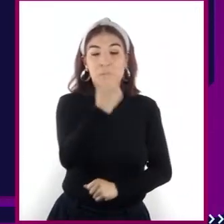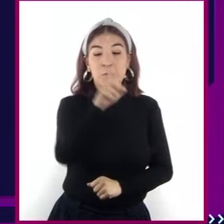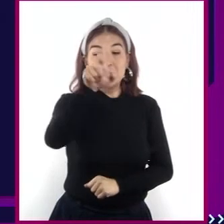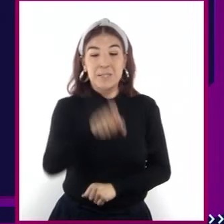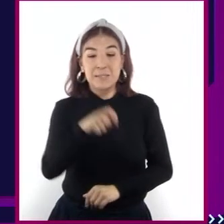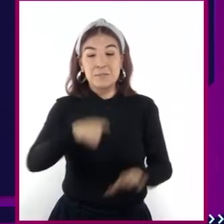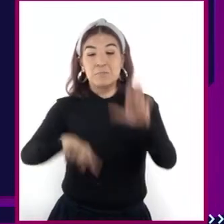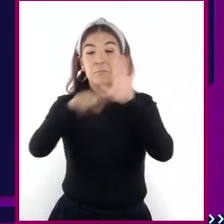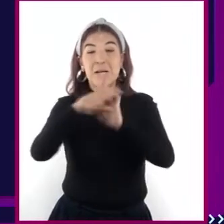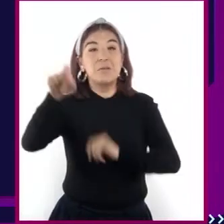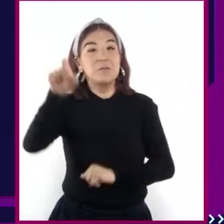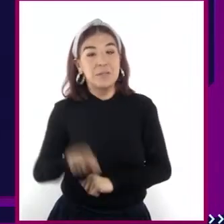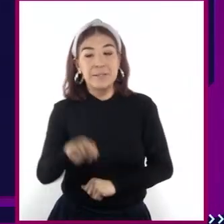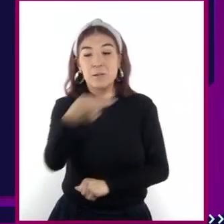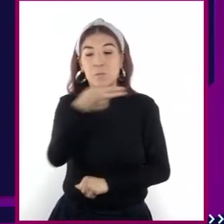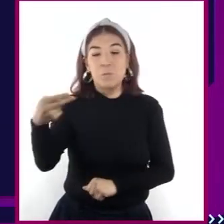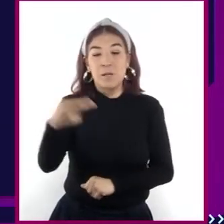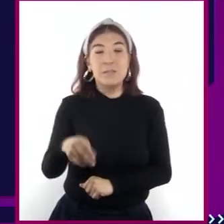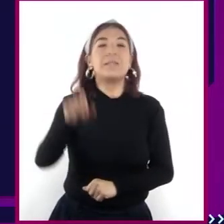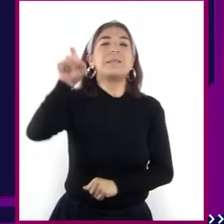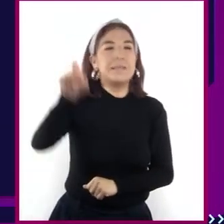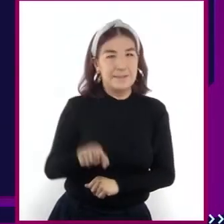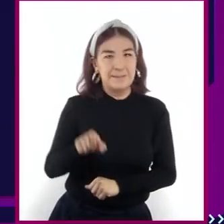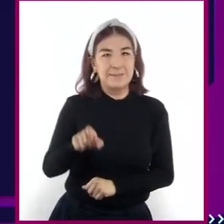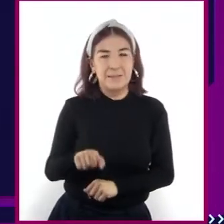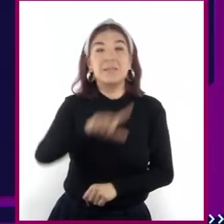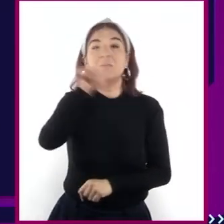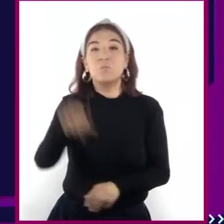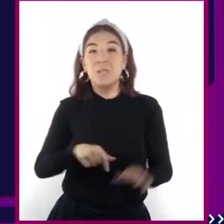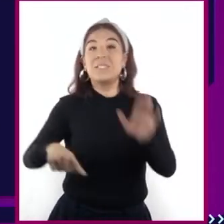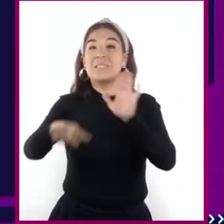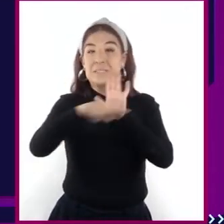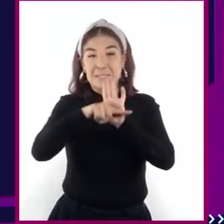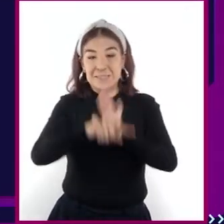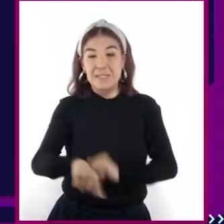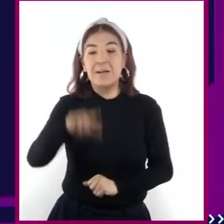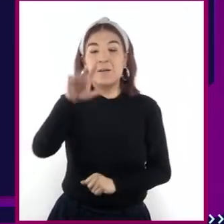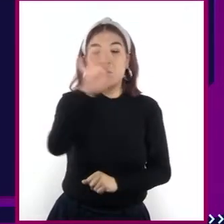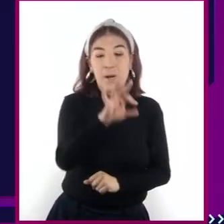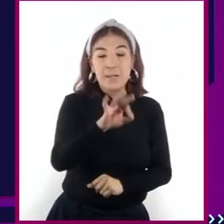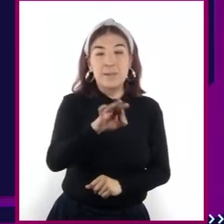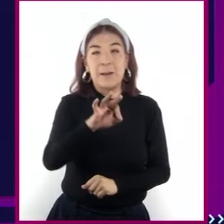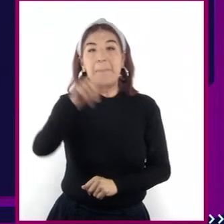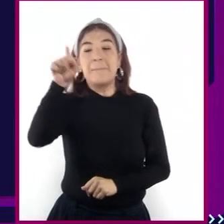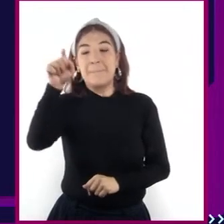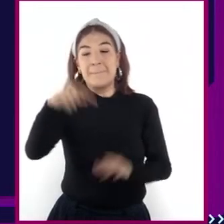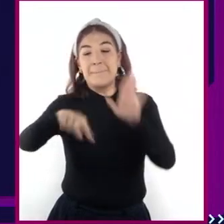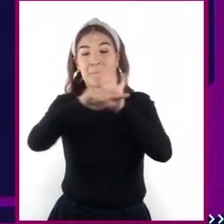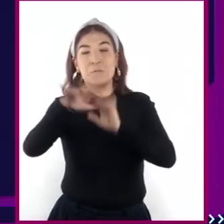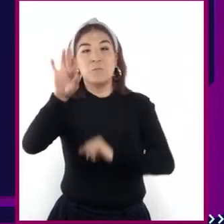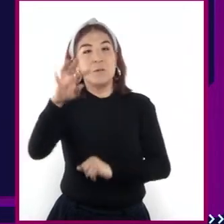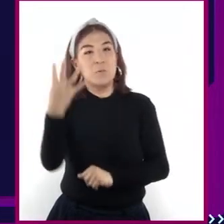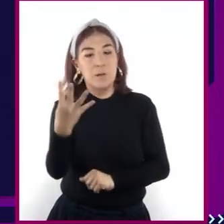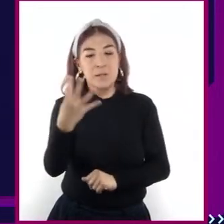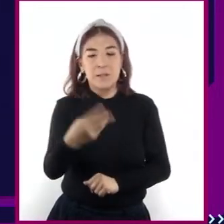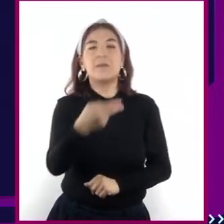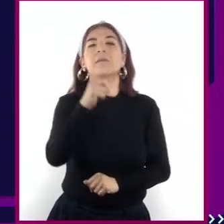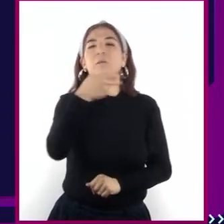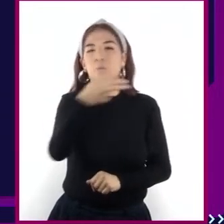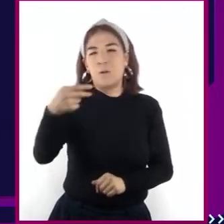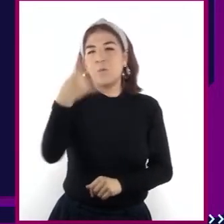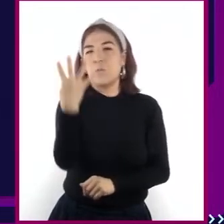2x menos x igual a x y restando 40 menos 44 igual a 4